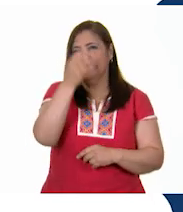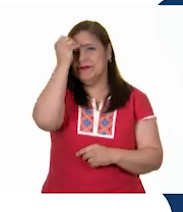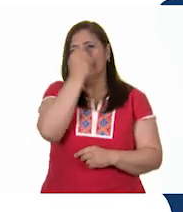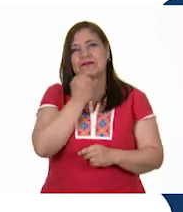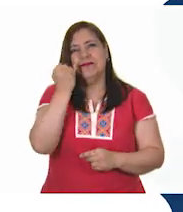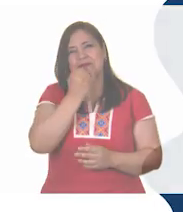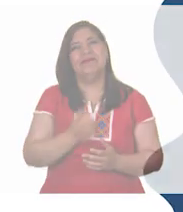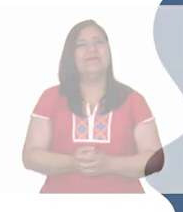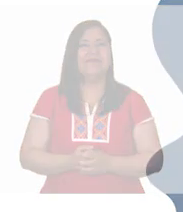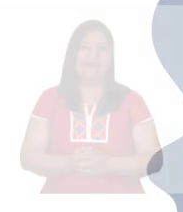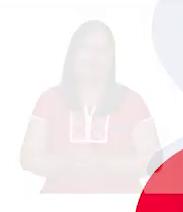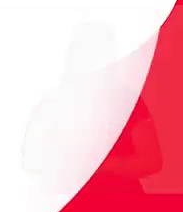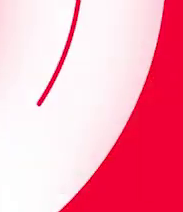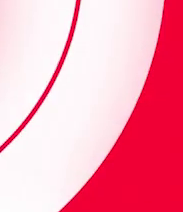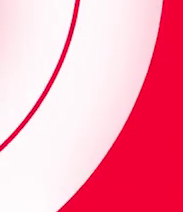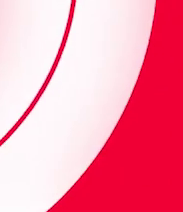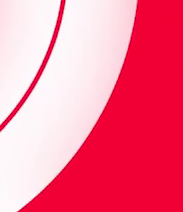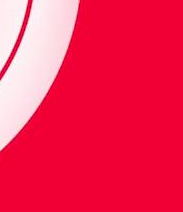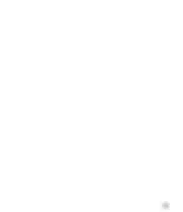materna.